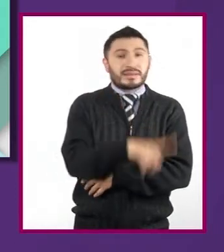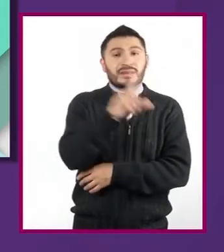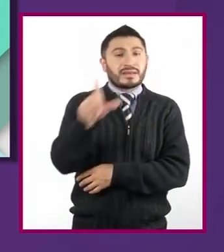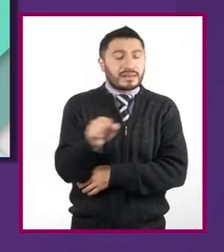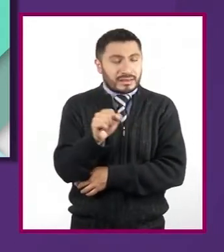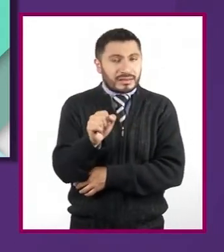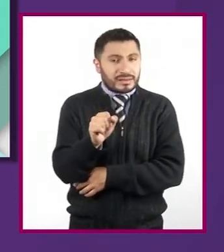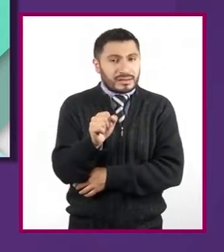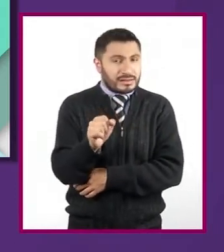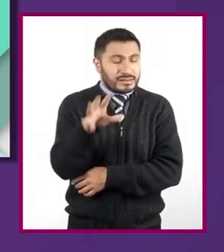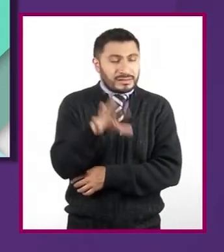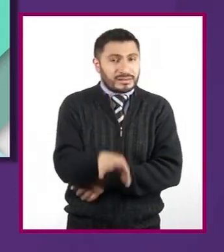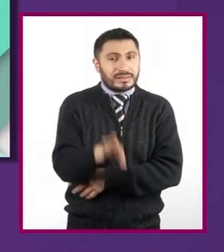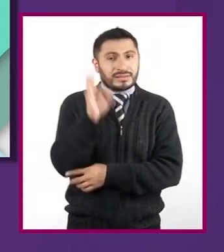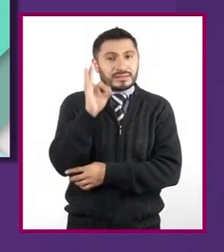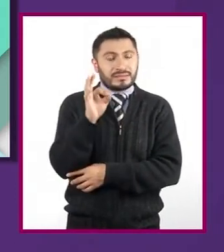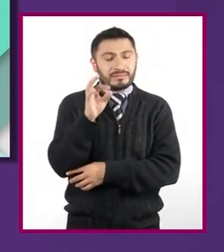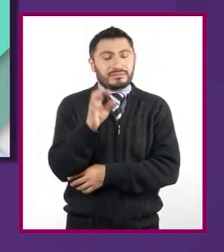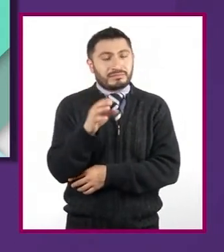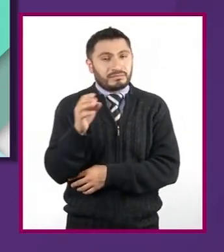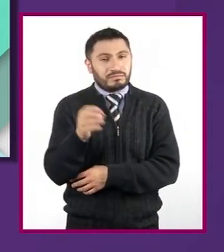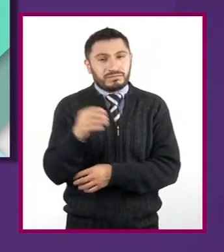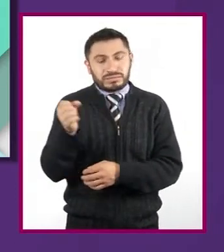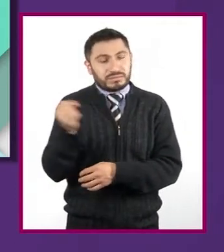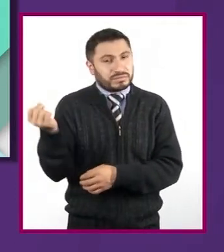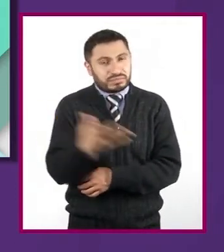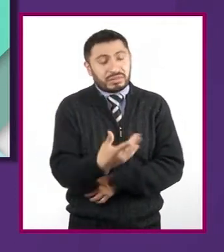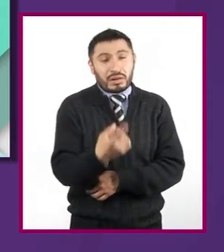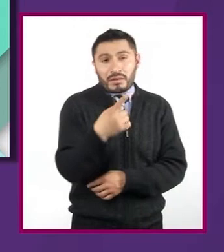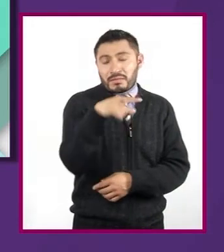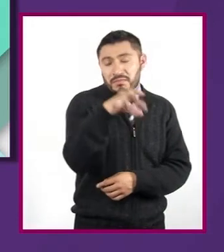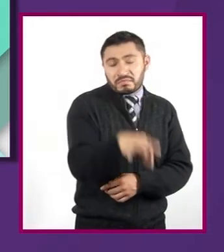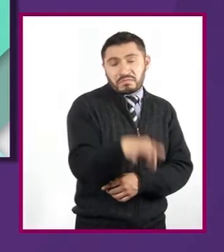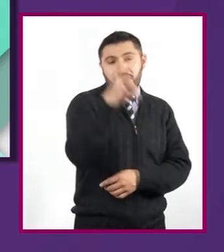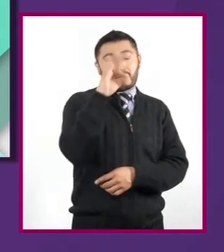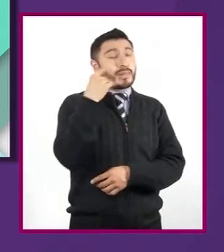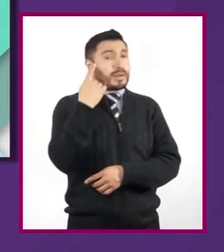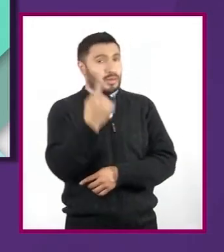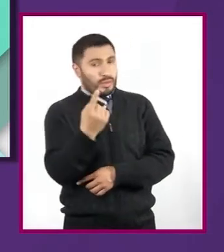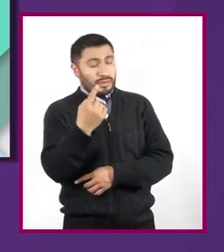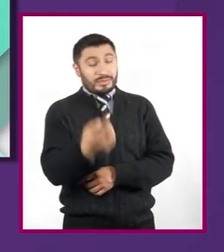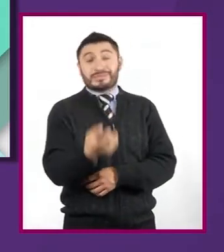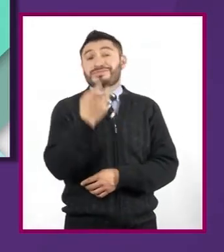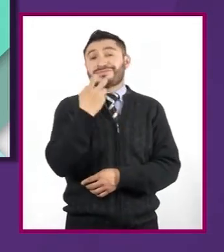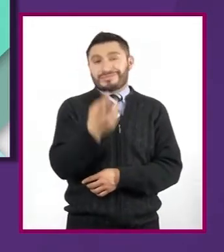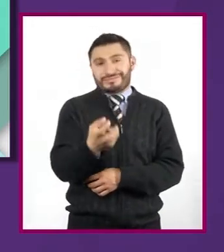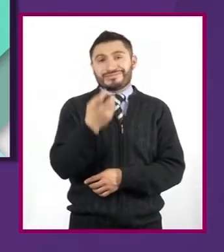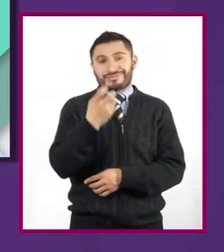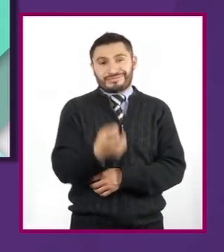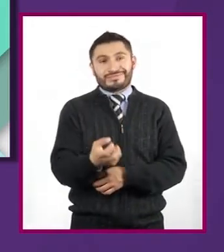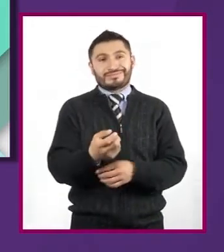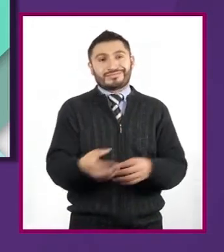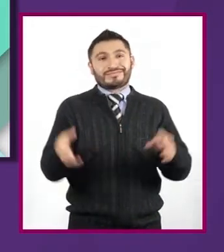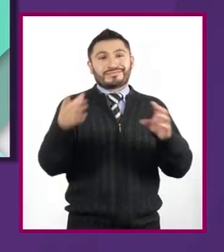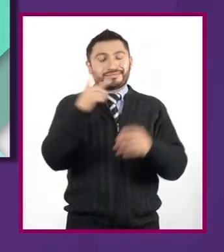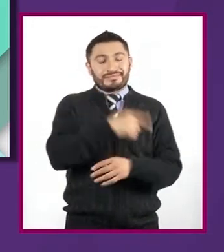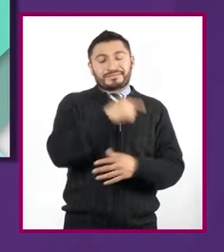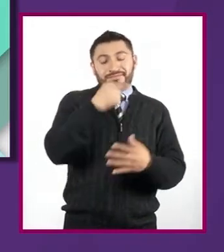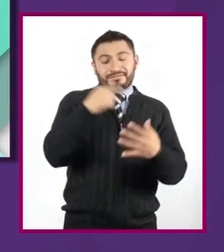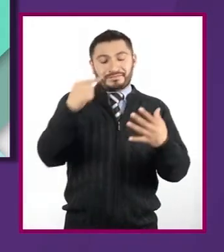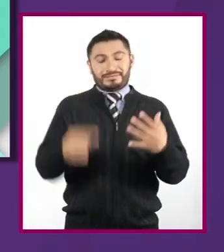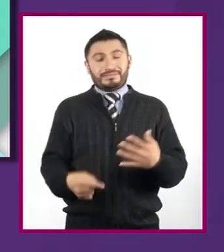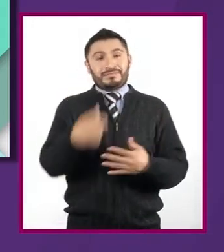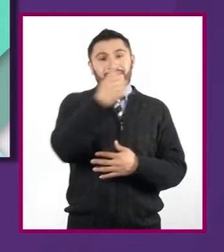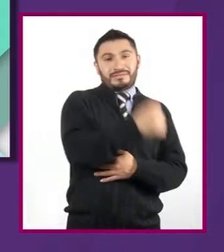Posteriormente, se elige al azar un elemento y a partir de él se cuenta cada 5